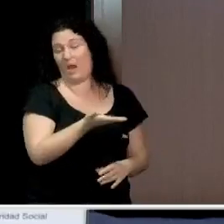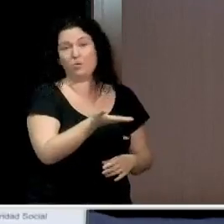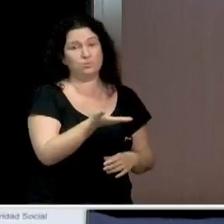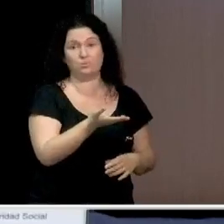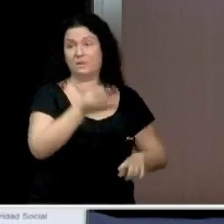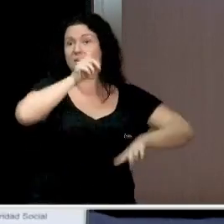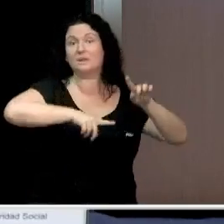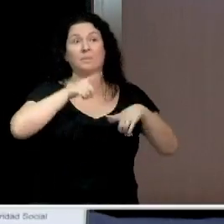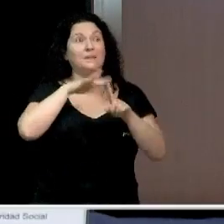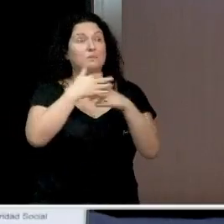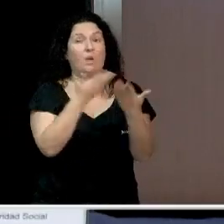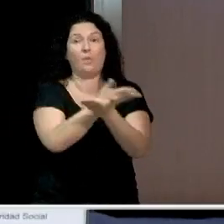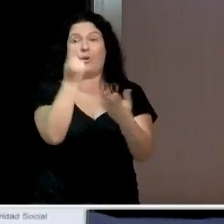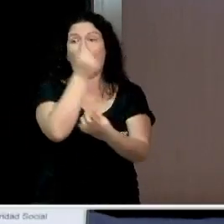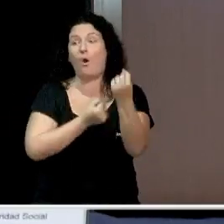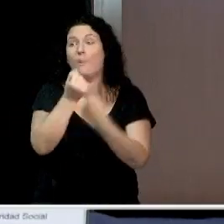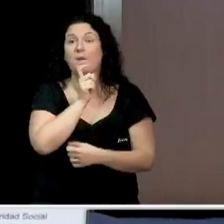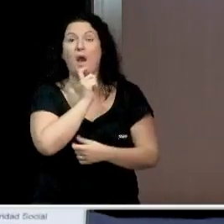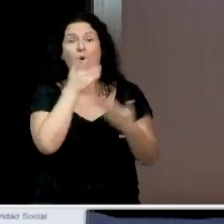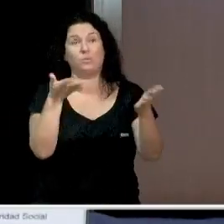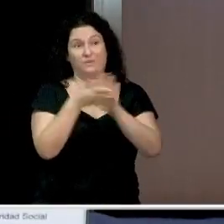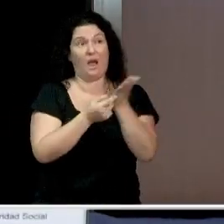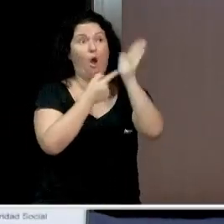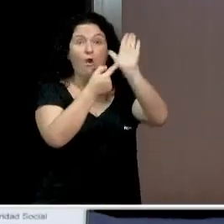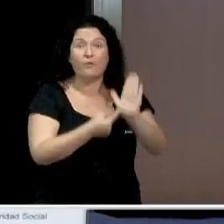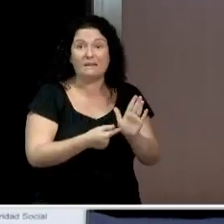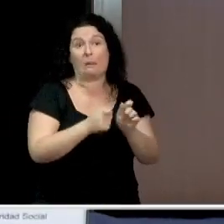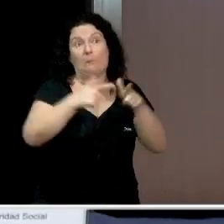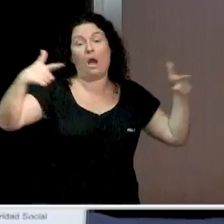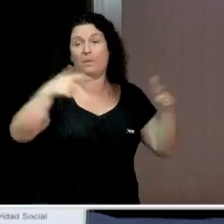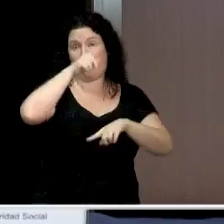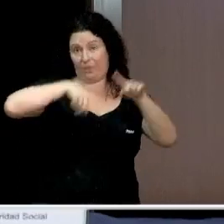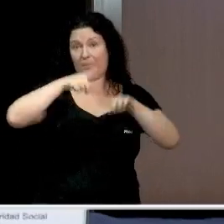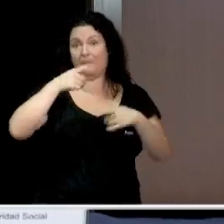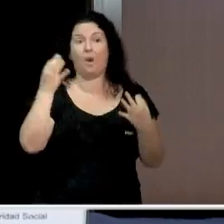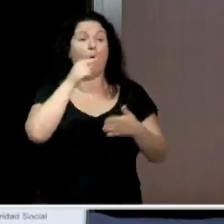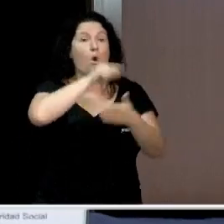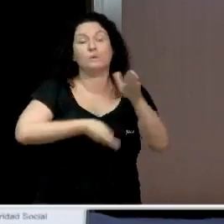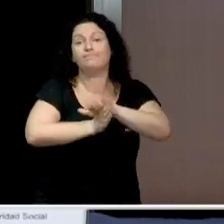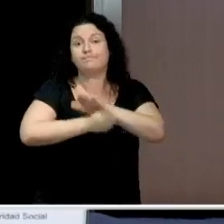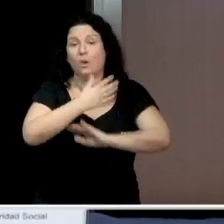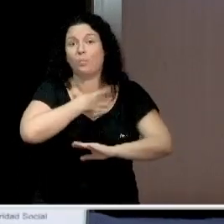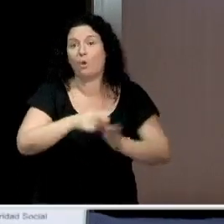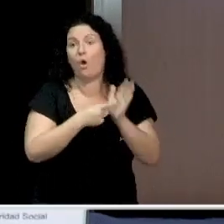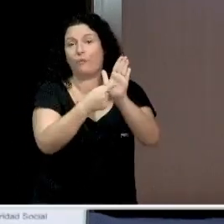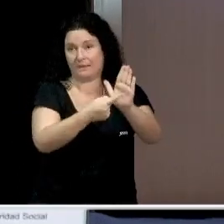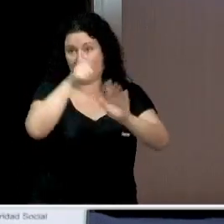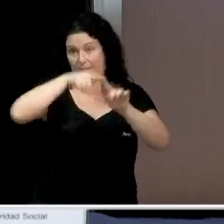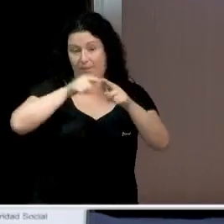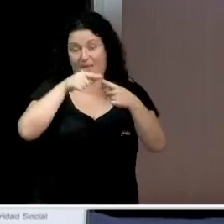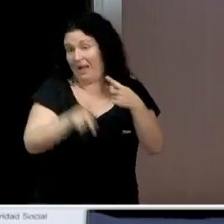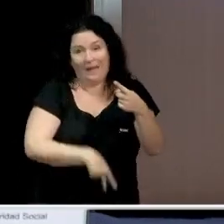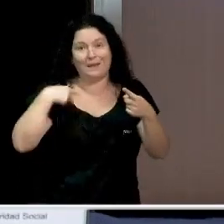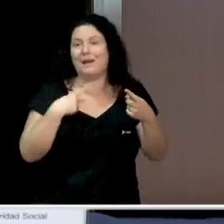de la coyuntura económica y de la capacidad de la economía de crear y mantener el empleo. Sin embargo,